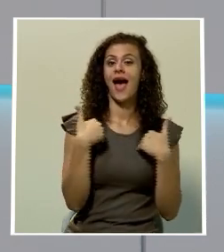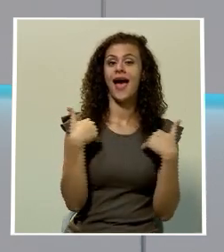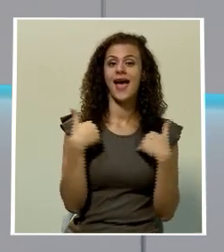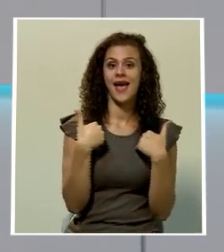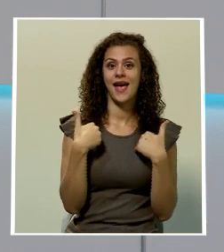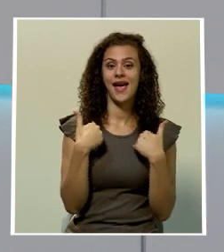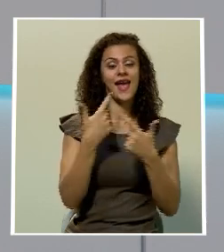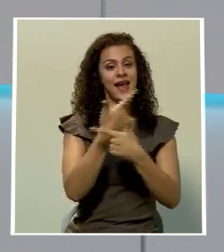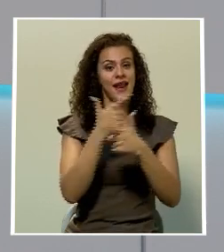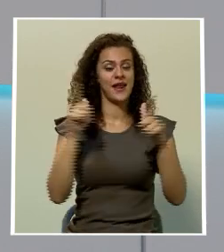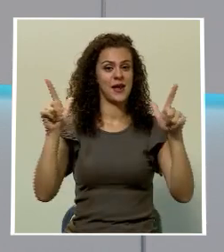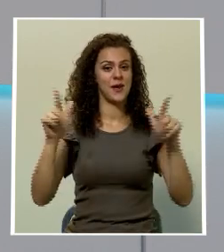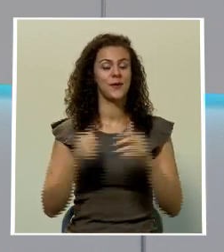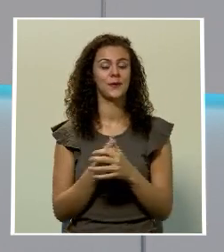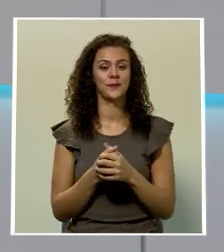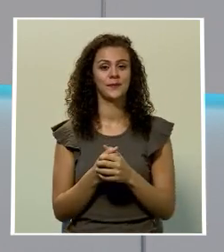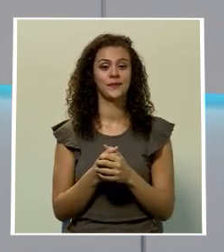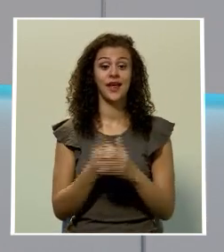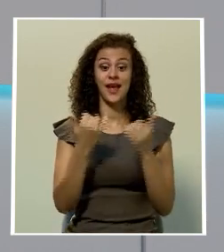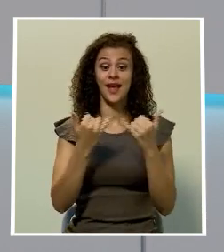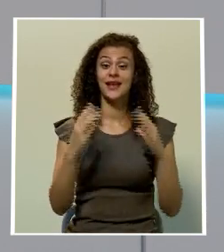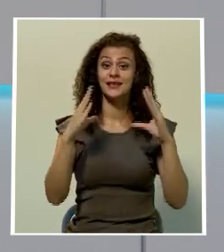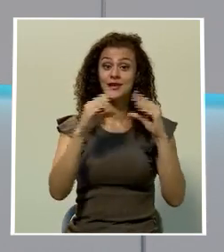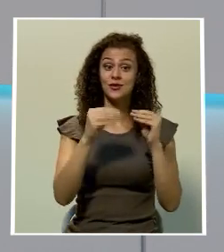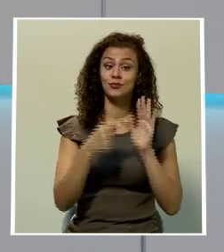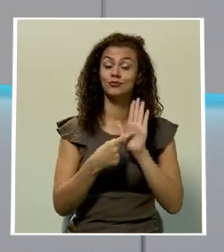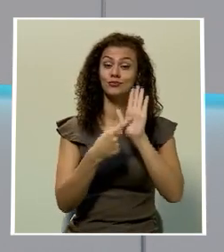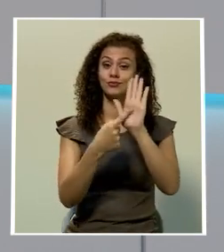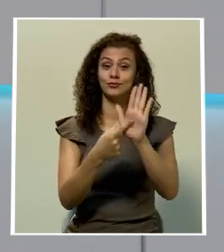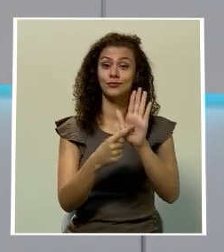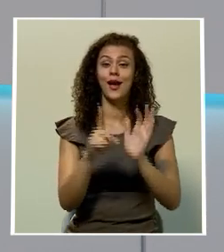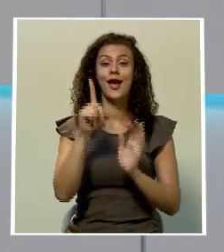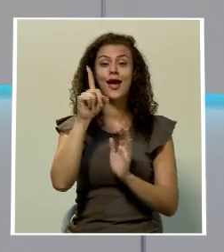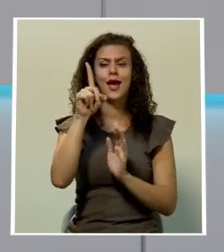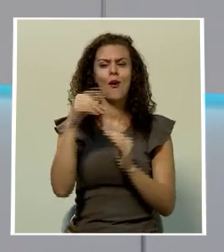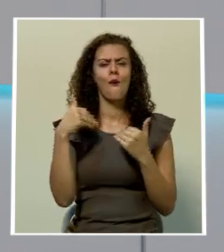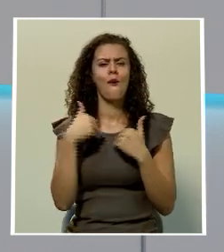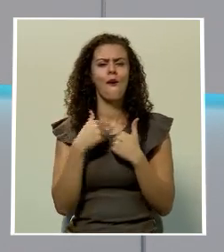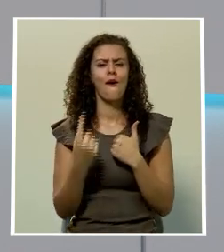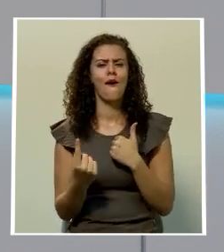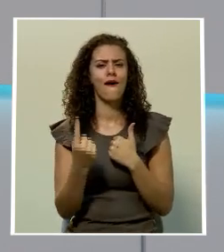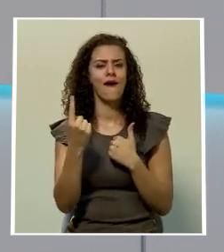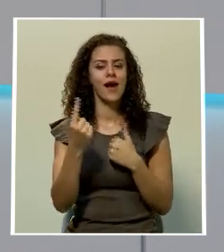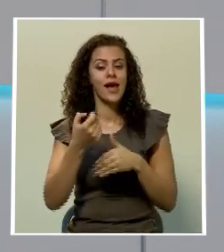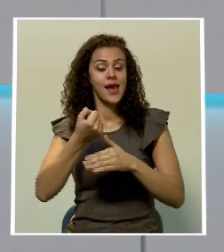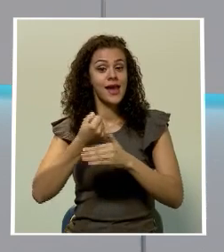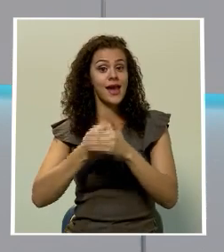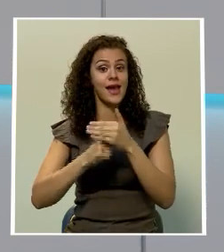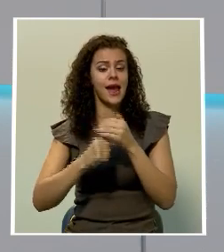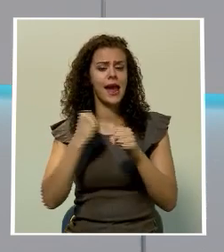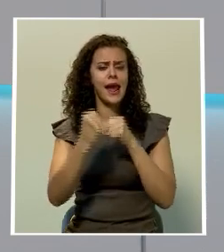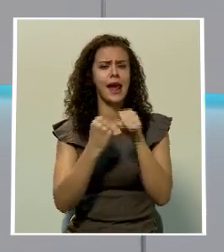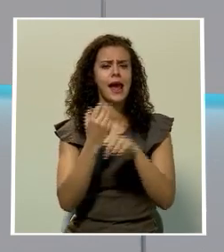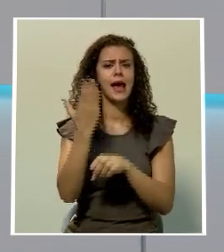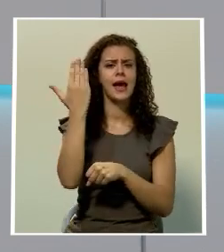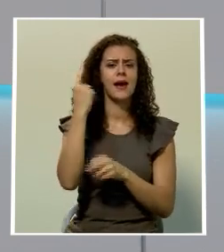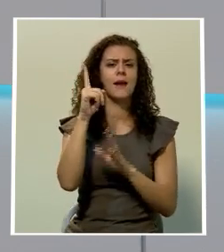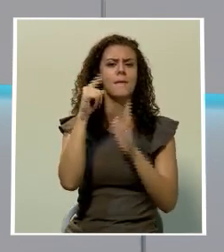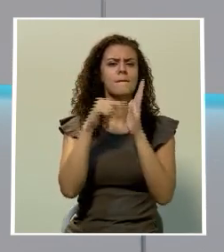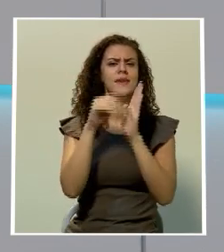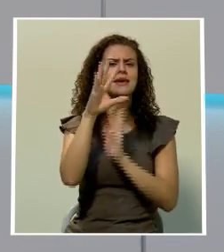Animales en Libertad. Esta noche le presentamos a una especie que nació en el año